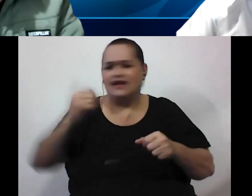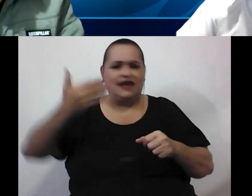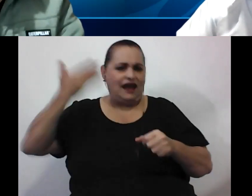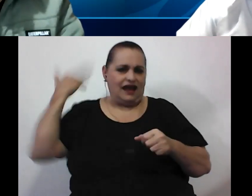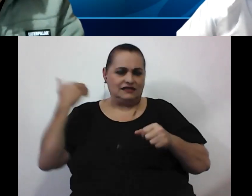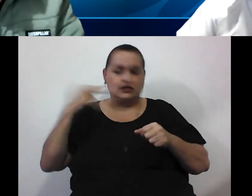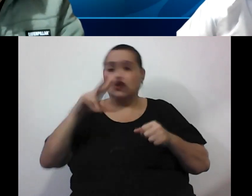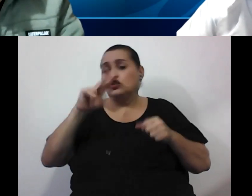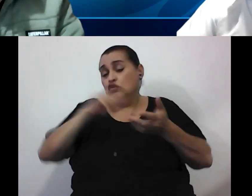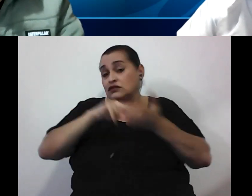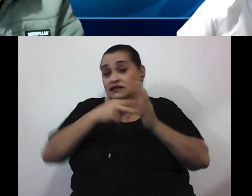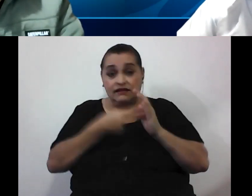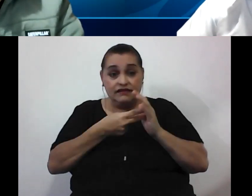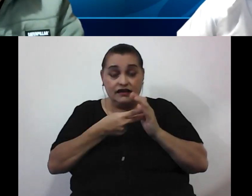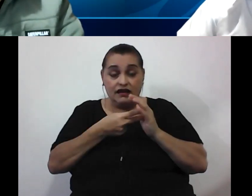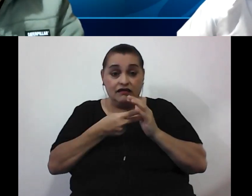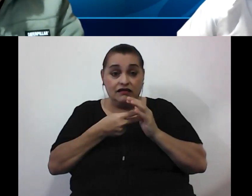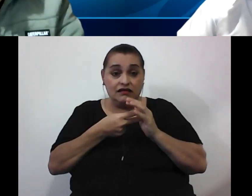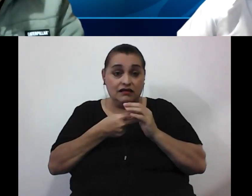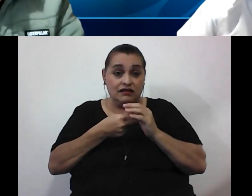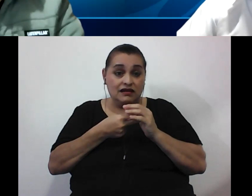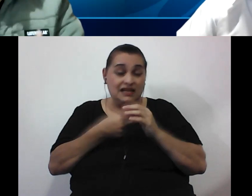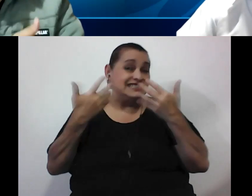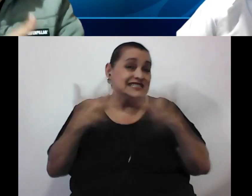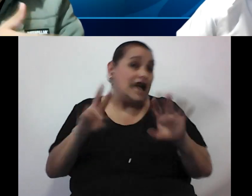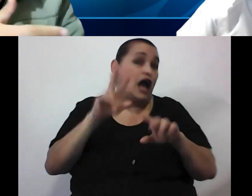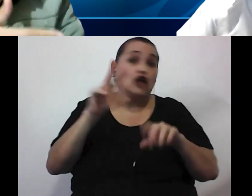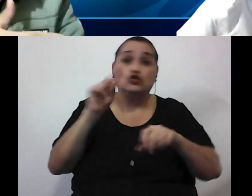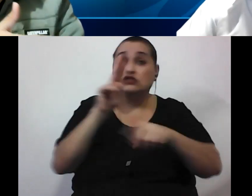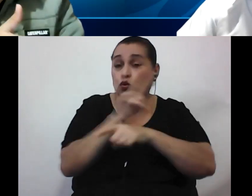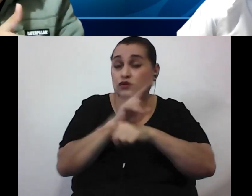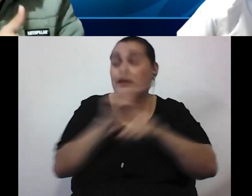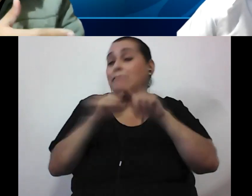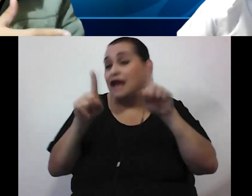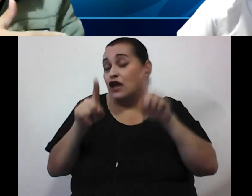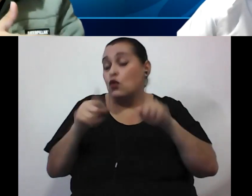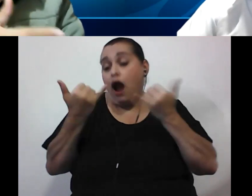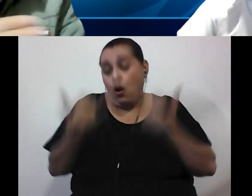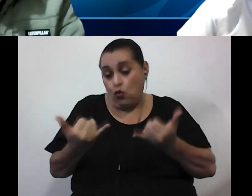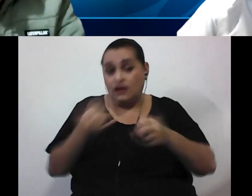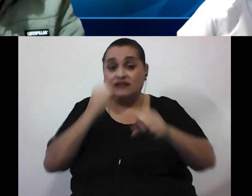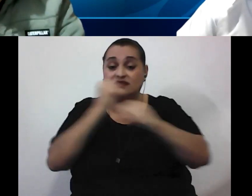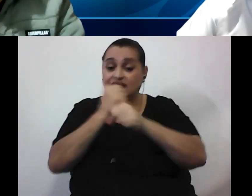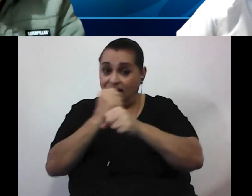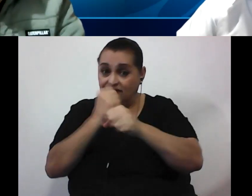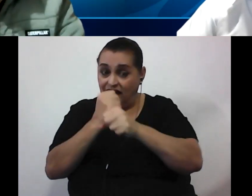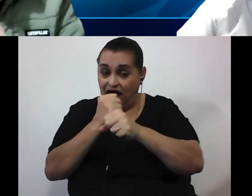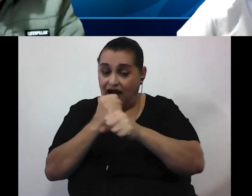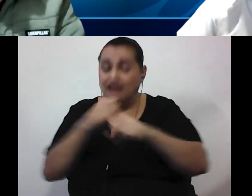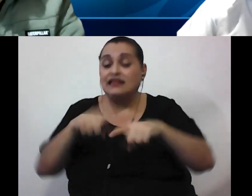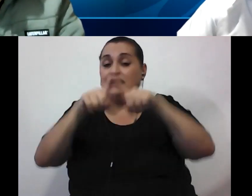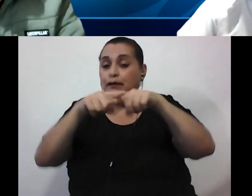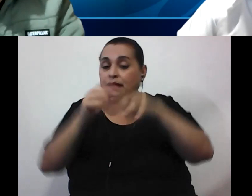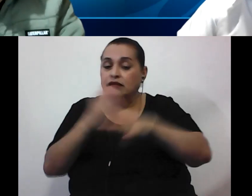eso es que ya no se usan, sino que se vienen a trabajar a partir de los avances de